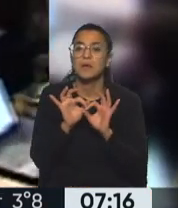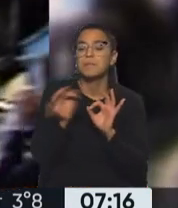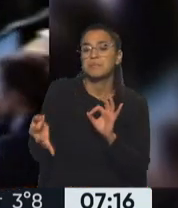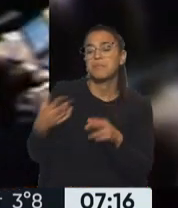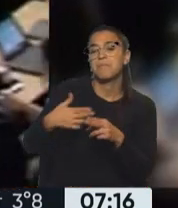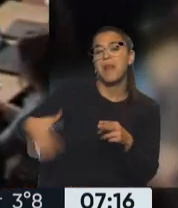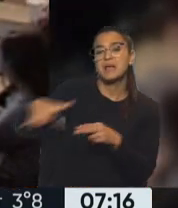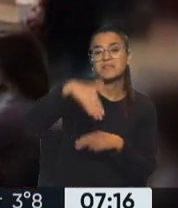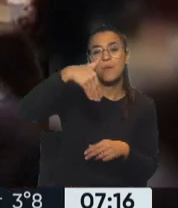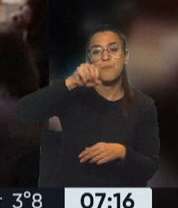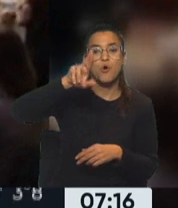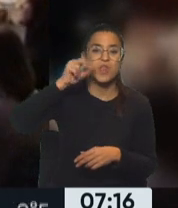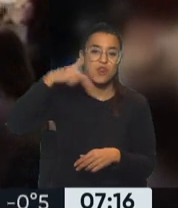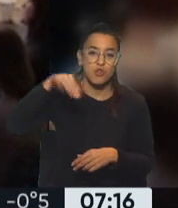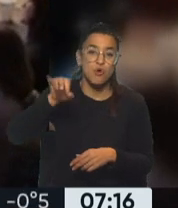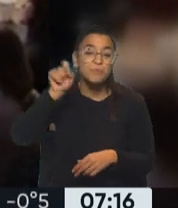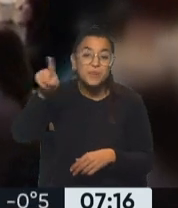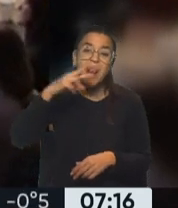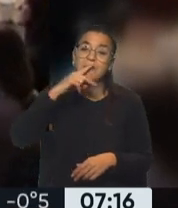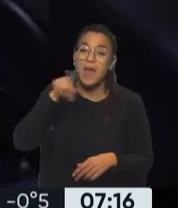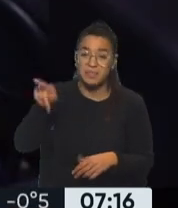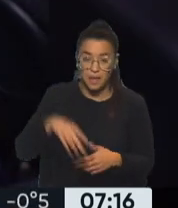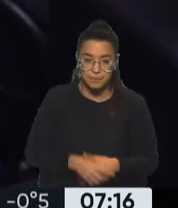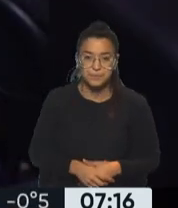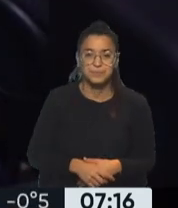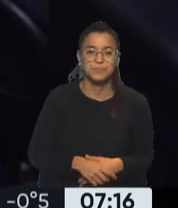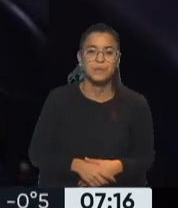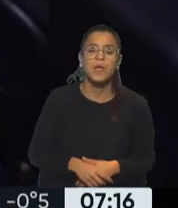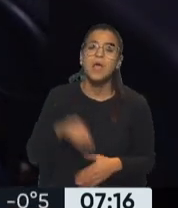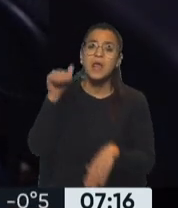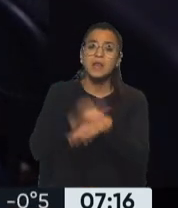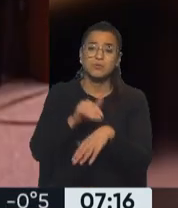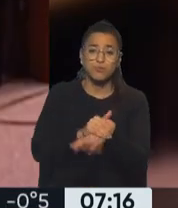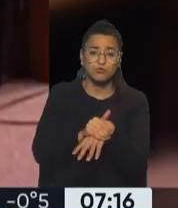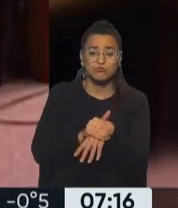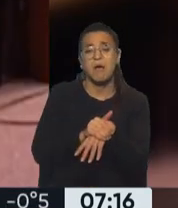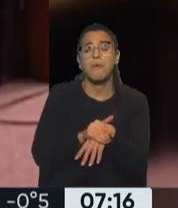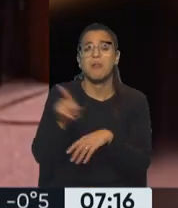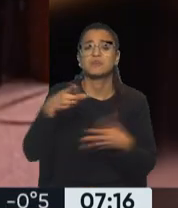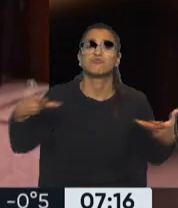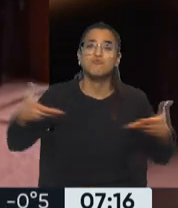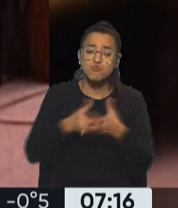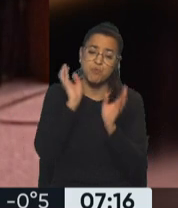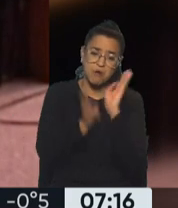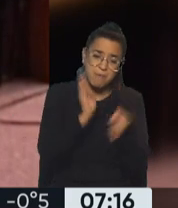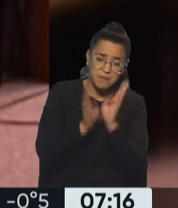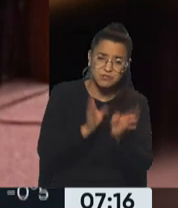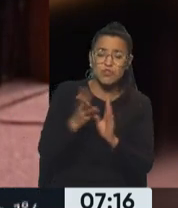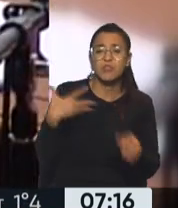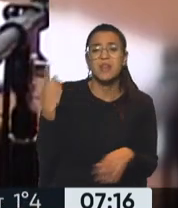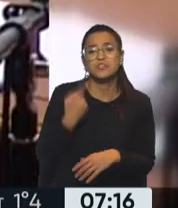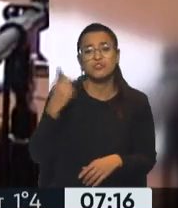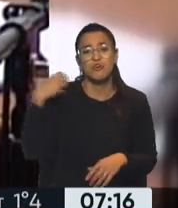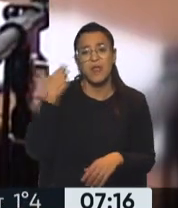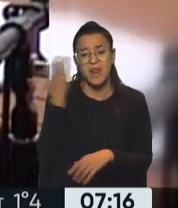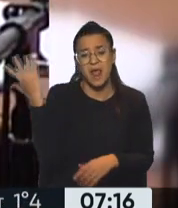Plaza Moreno, esto sucedió en La Plata. Los responsables fueron un grupo de represores de la Dirección General de